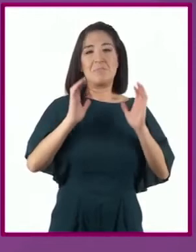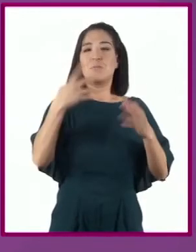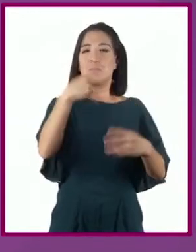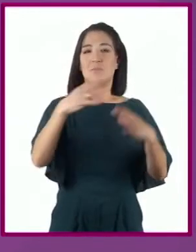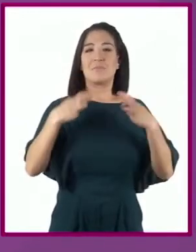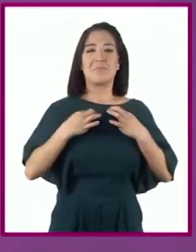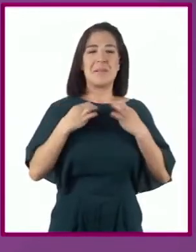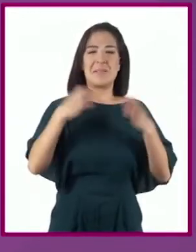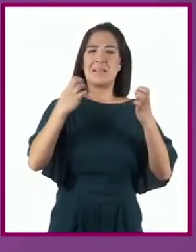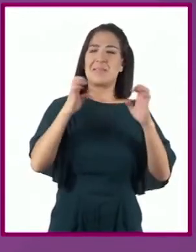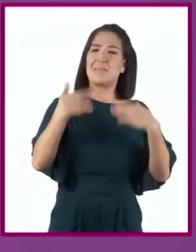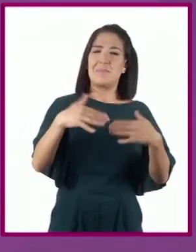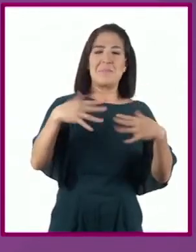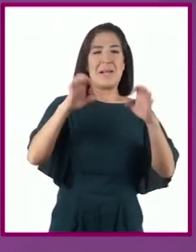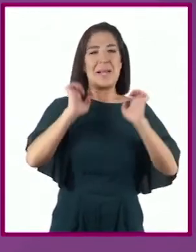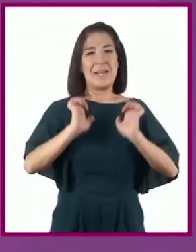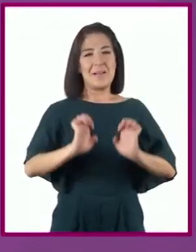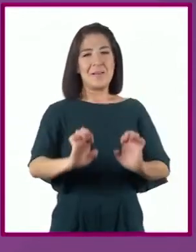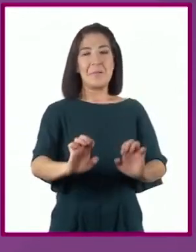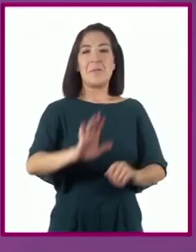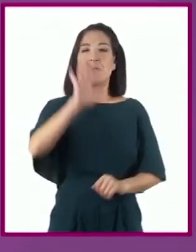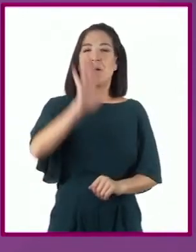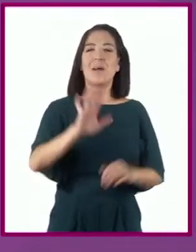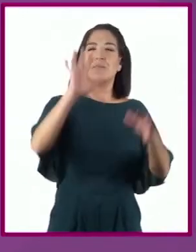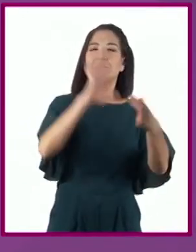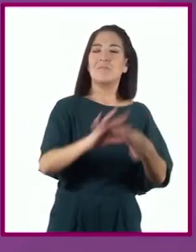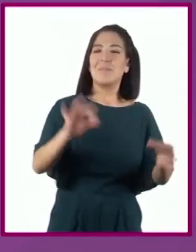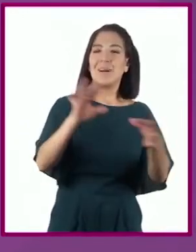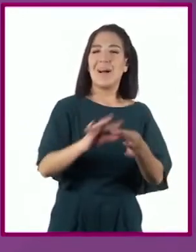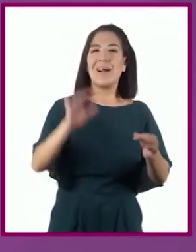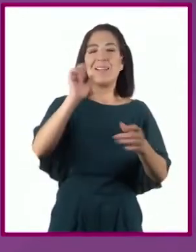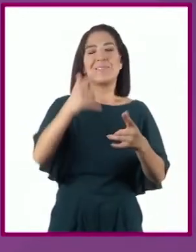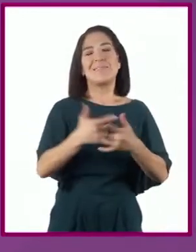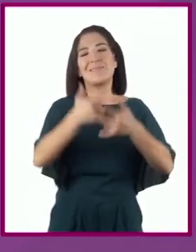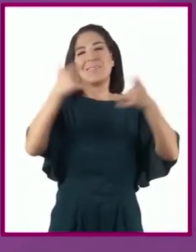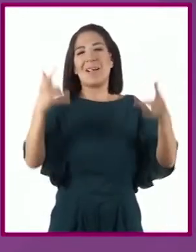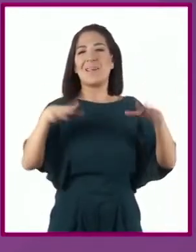discreción. Parecía salida de un cuento de hadas.